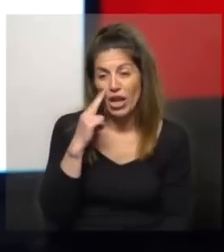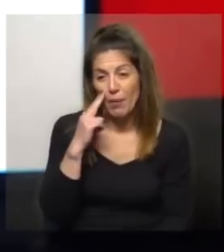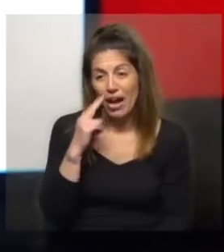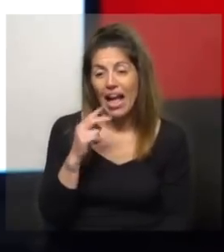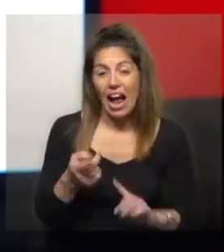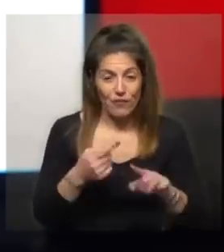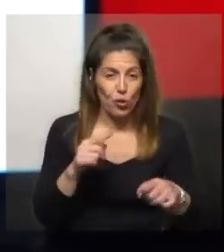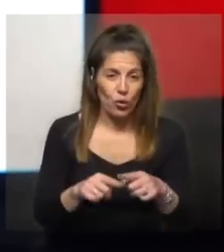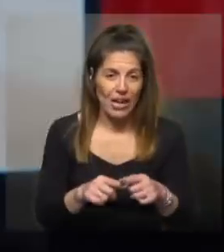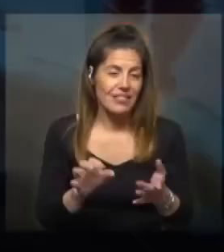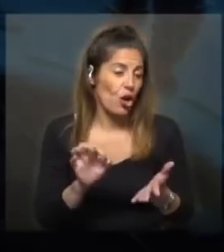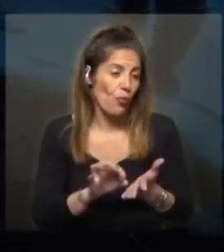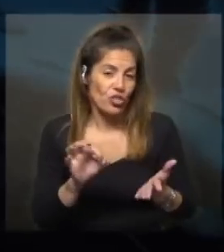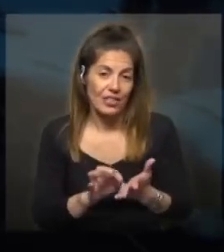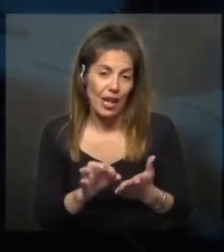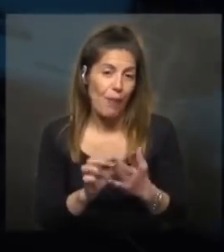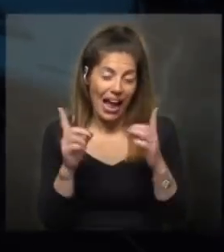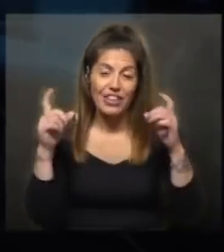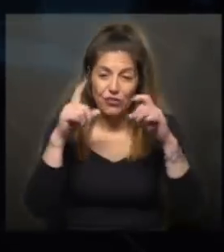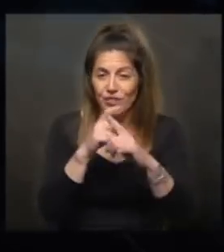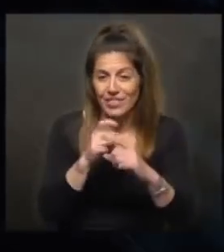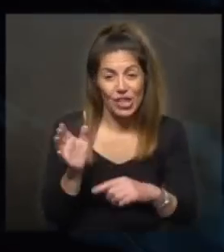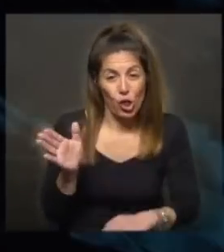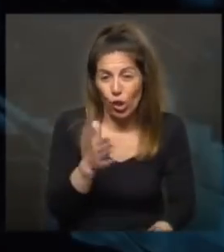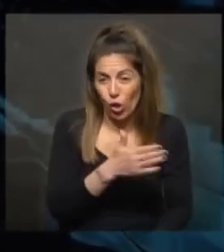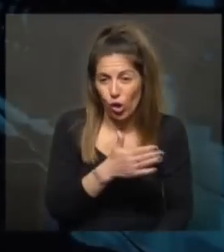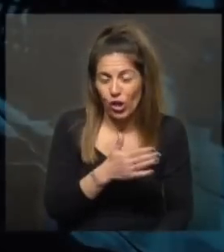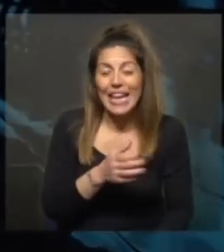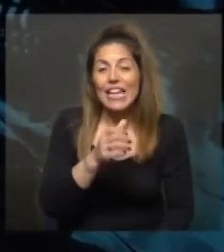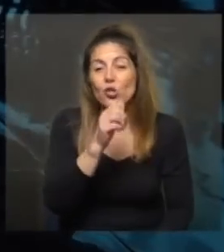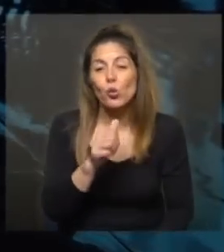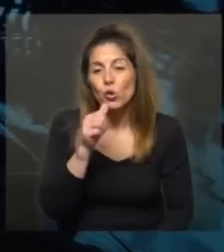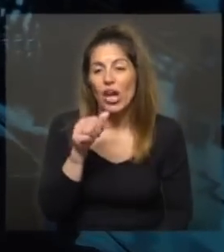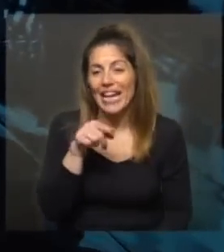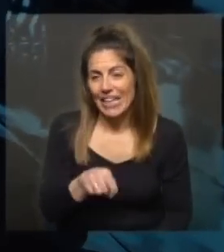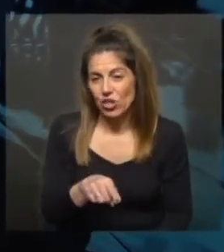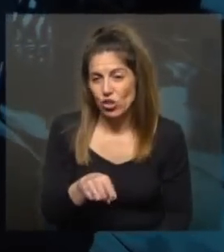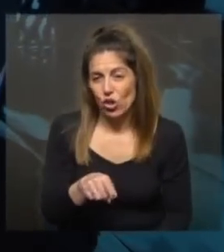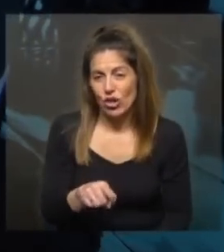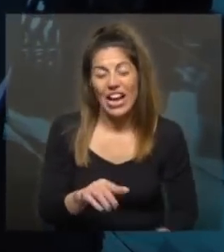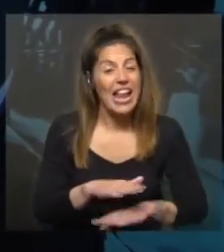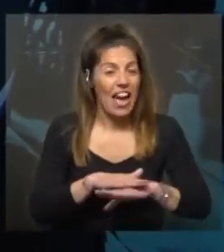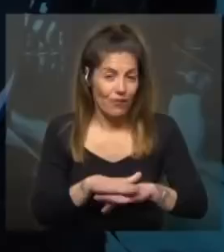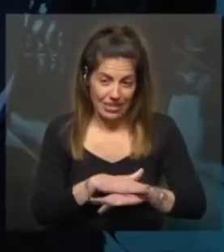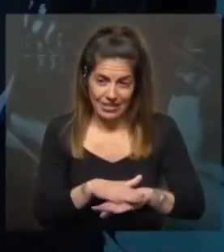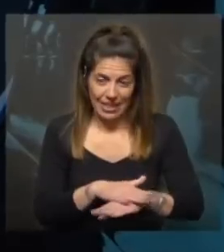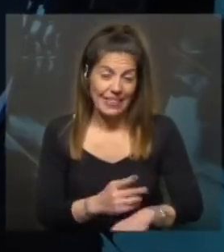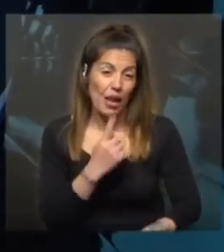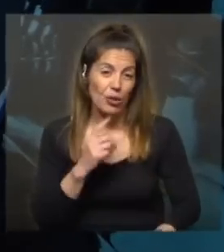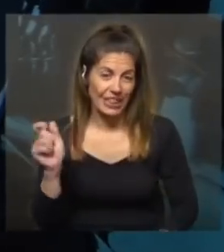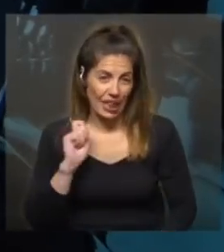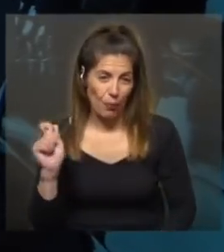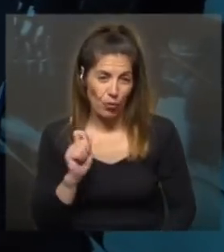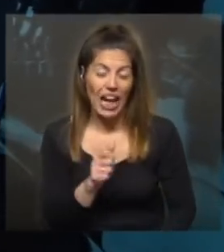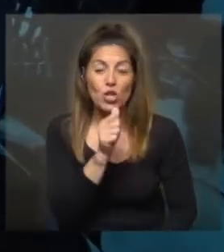y somos complejos como sistemas y somos complejos somos complejos y resolver las tensiones de esa complejidad creo que es la base de la política pública